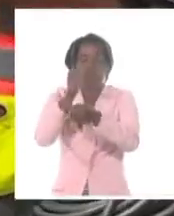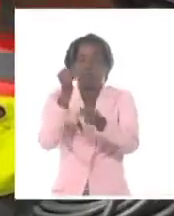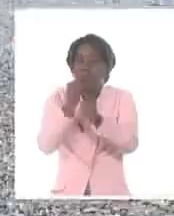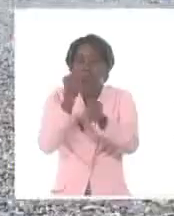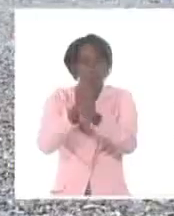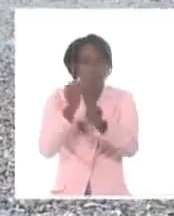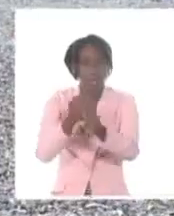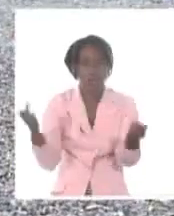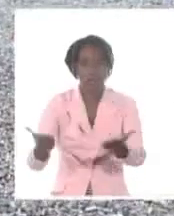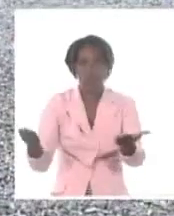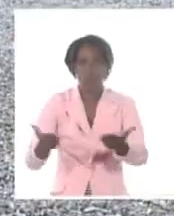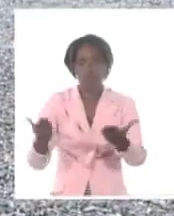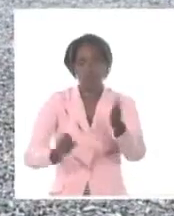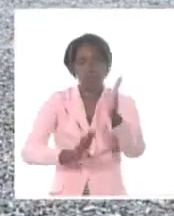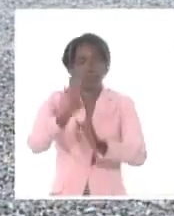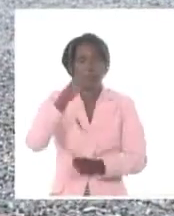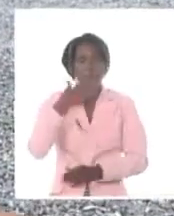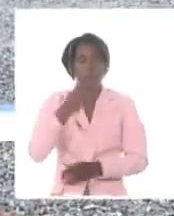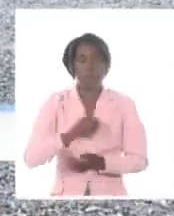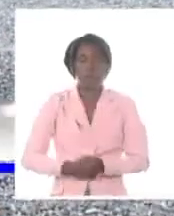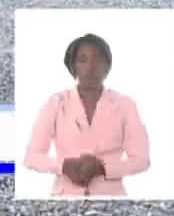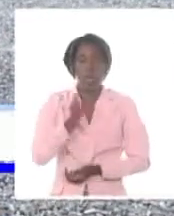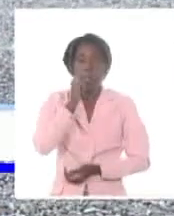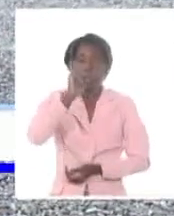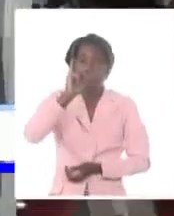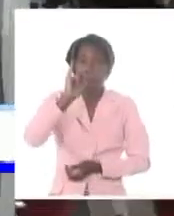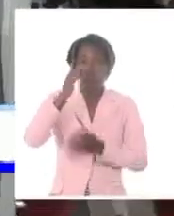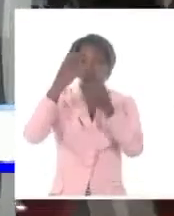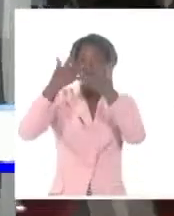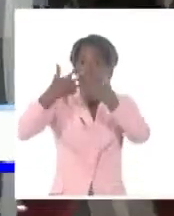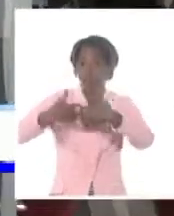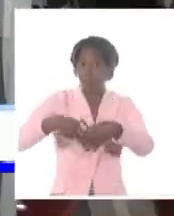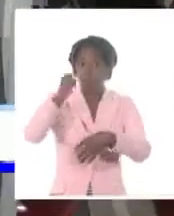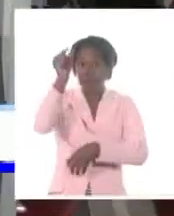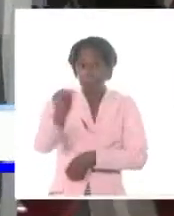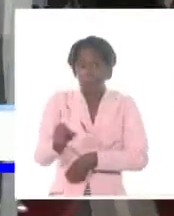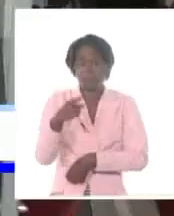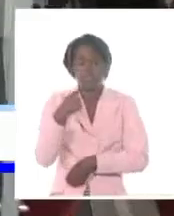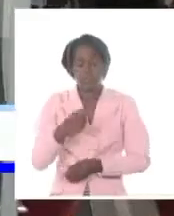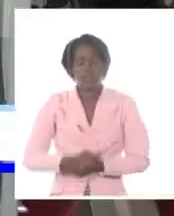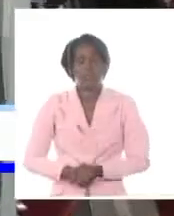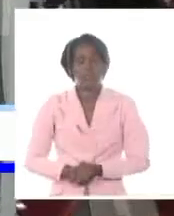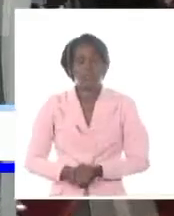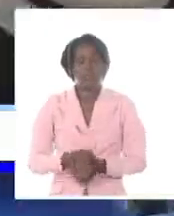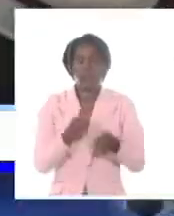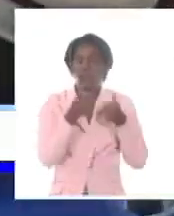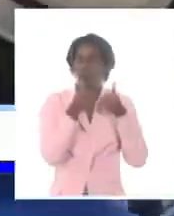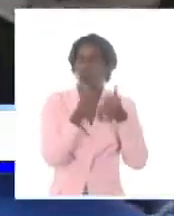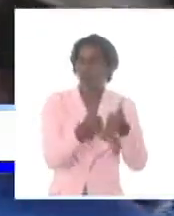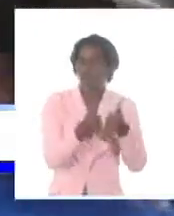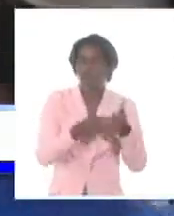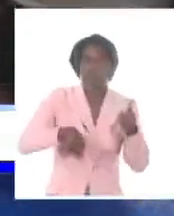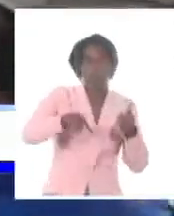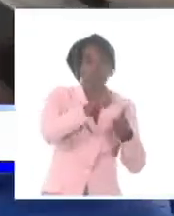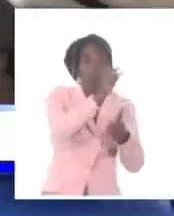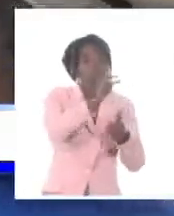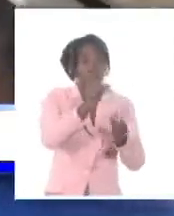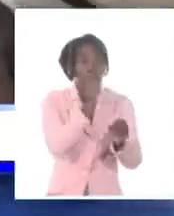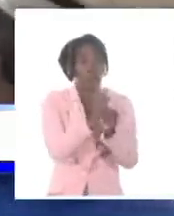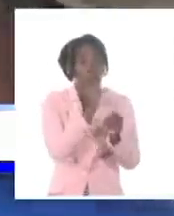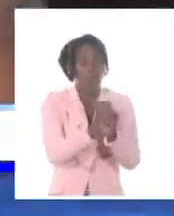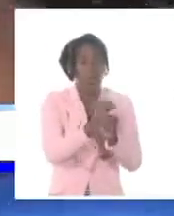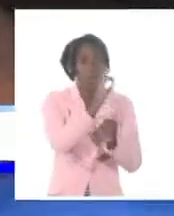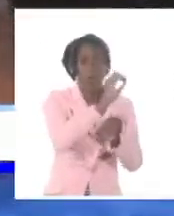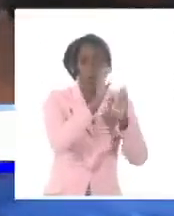Eléctrica, ingeniero Alfredo López Valdés, reconoció la organización, entrega